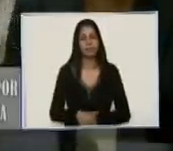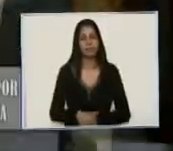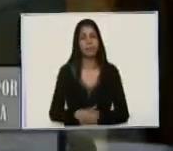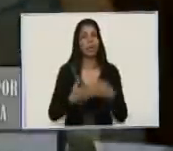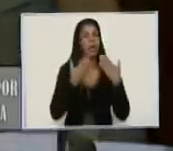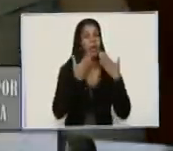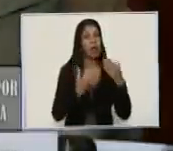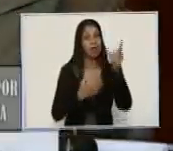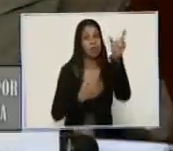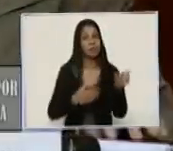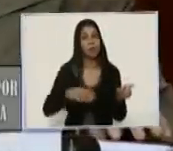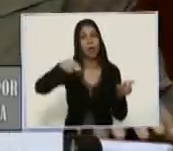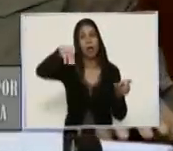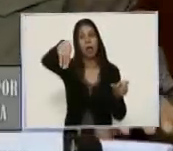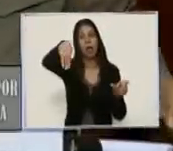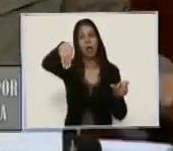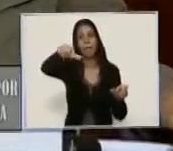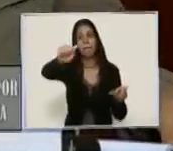Silva.